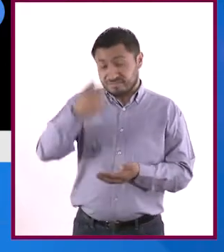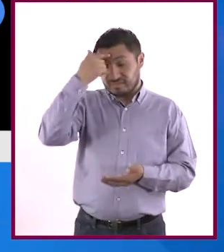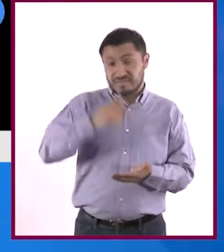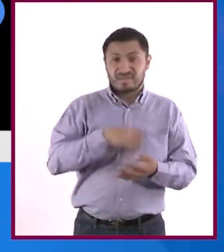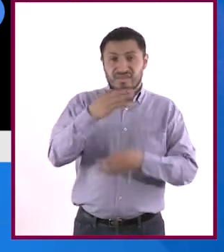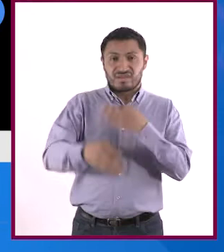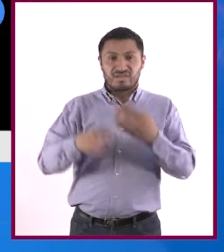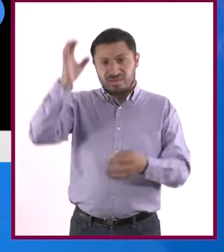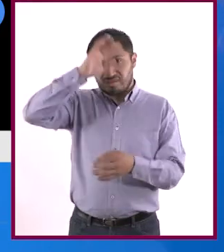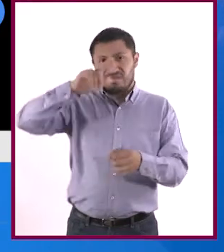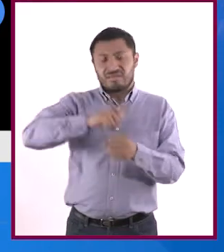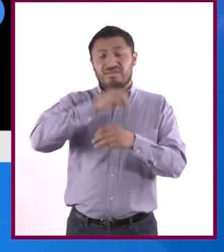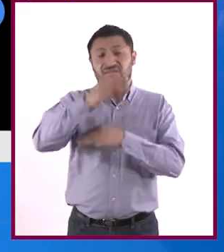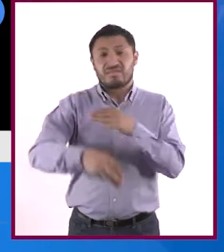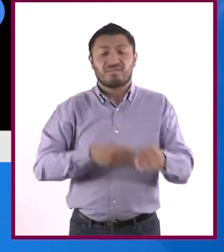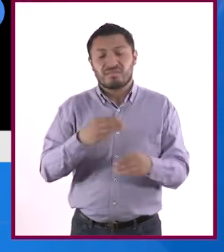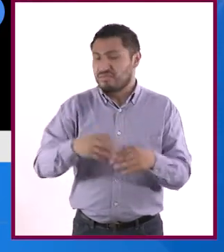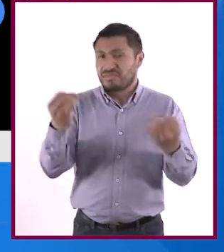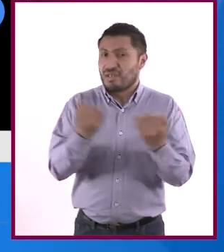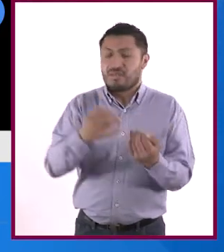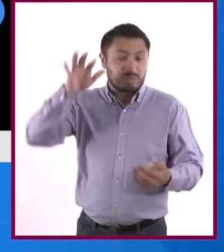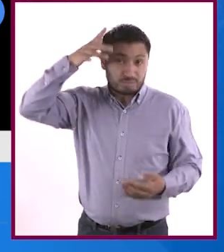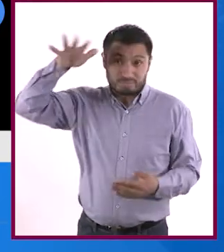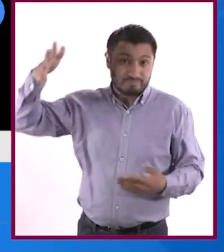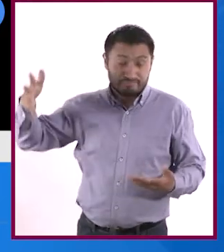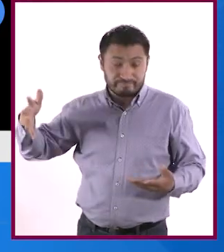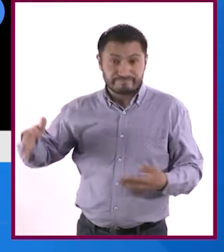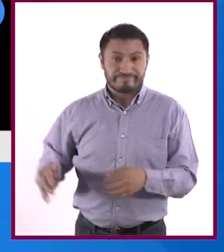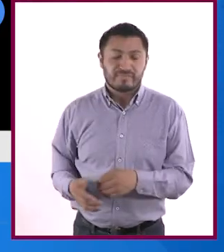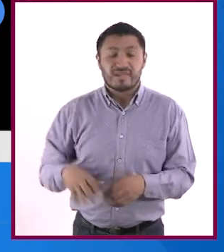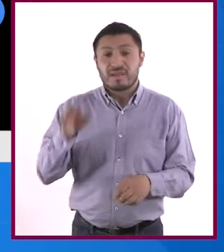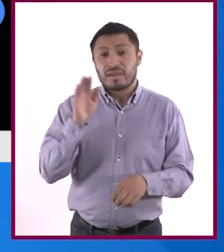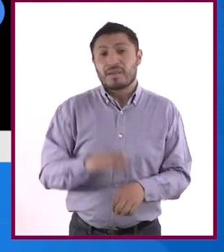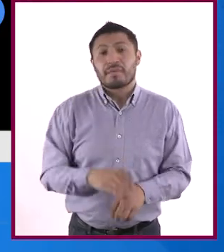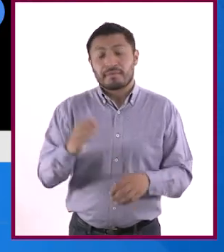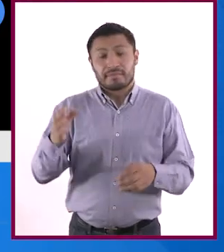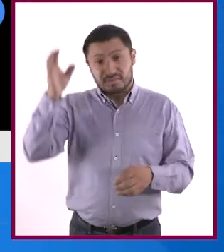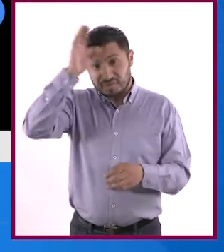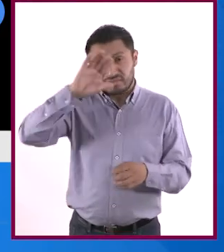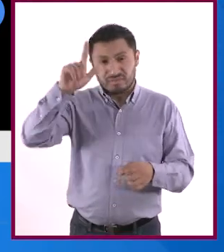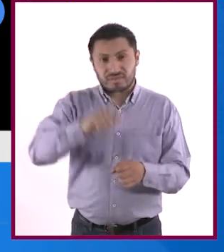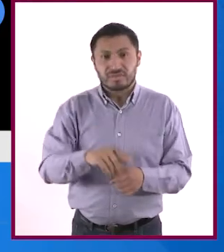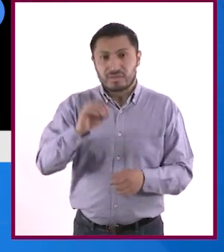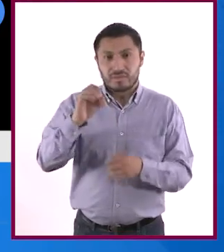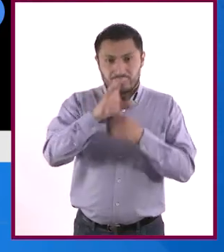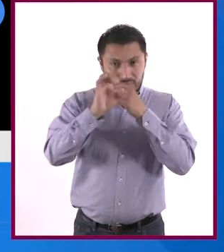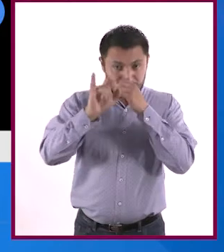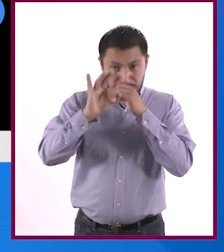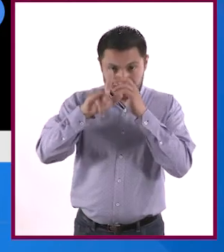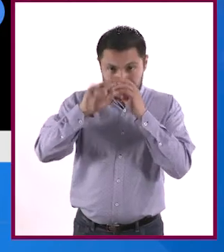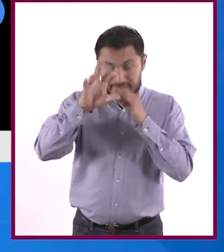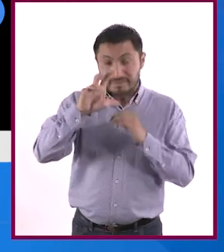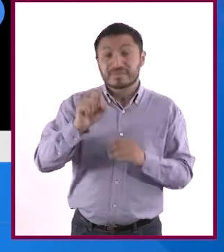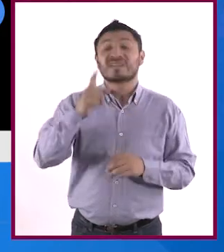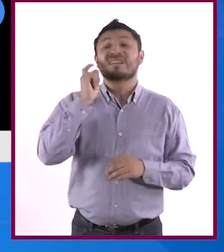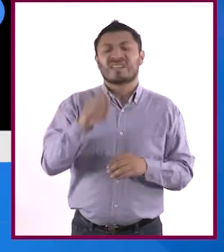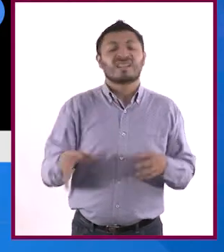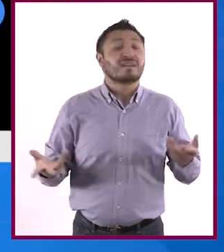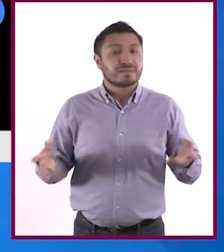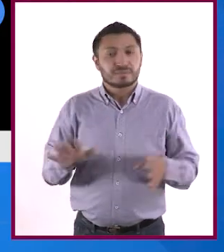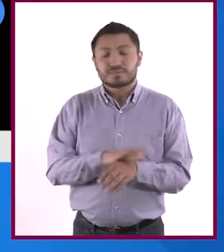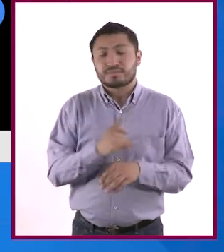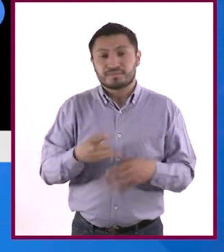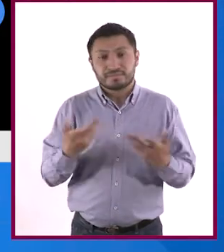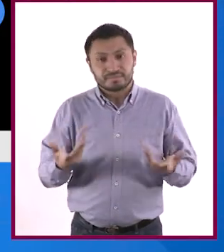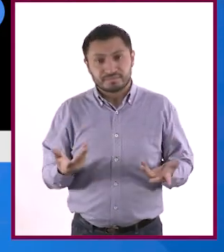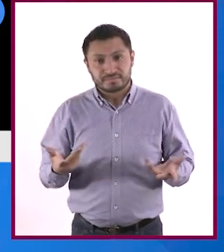son adultocentristas. Básicamente, además, nos referimos a las culturas occidentales. ¿Y por qué es esto? Porque